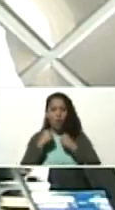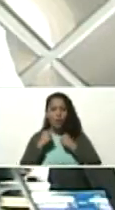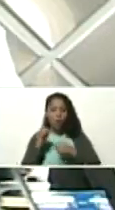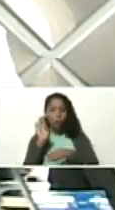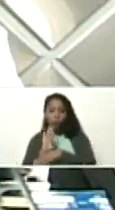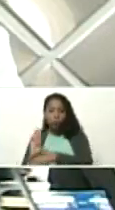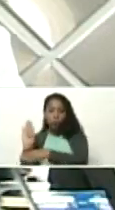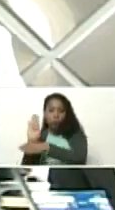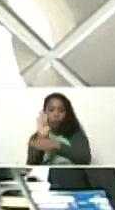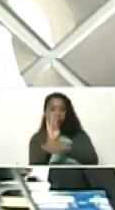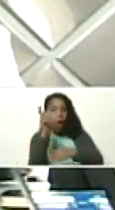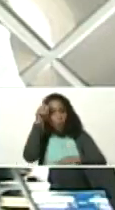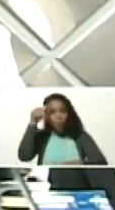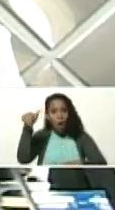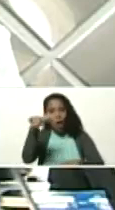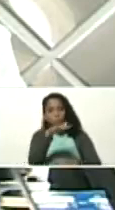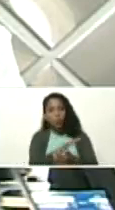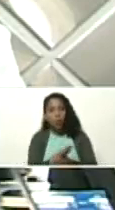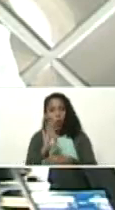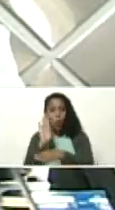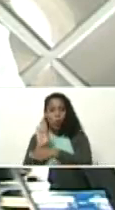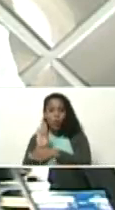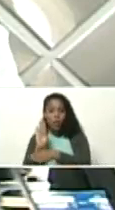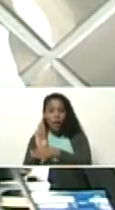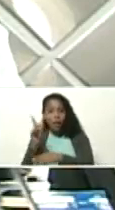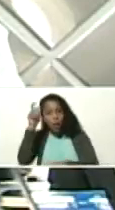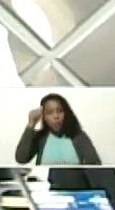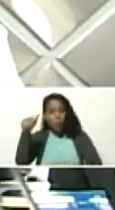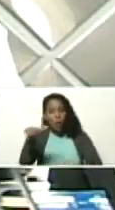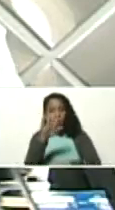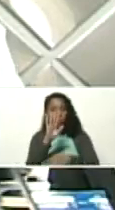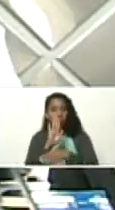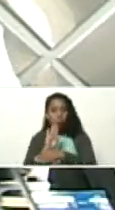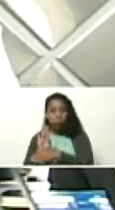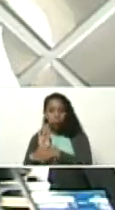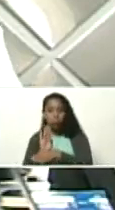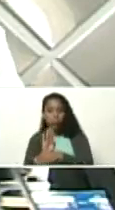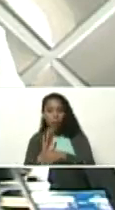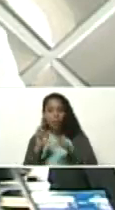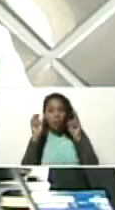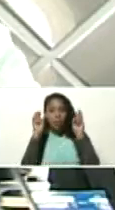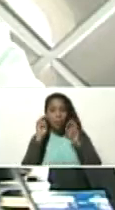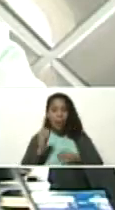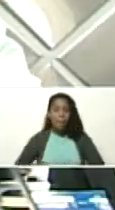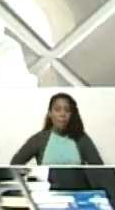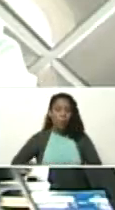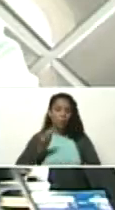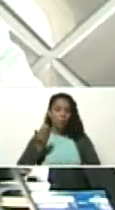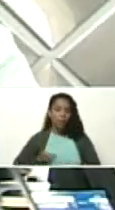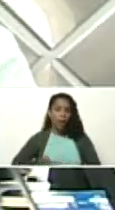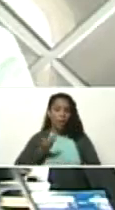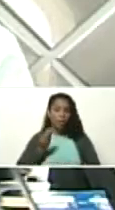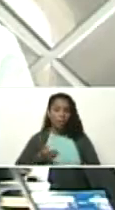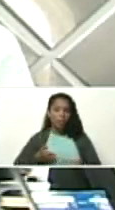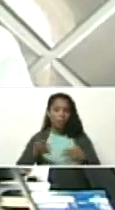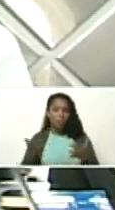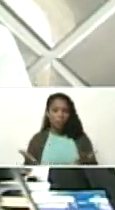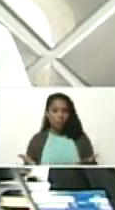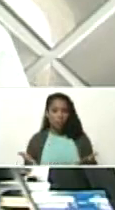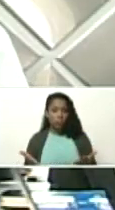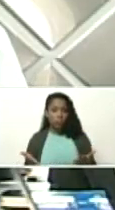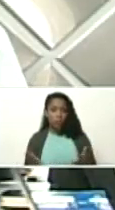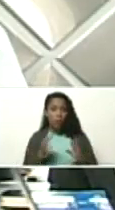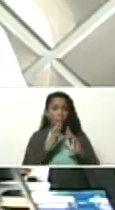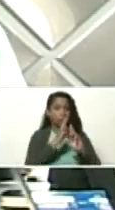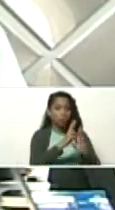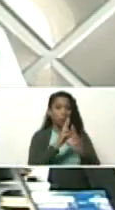proteger a nuestro pueblo, cuidar y proteger al pueblo, elemento fundamental de la